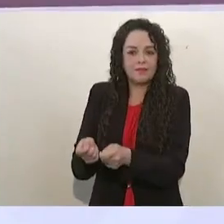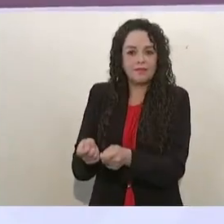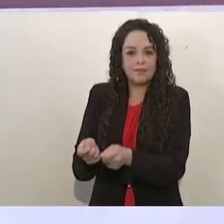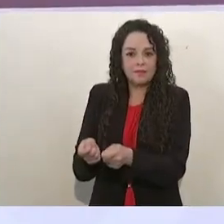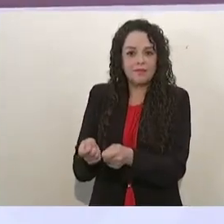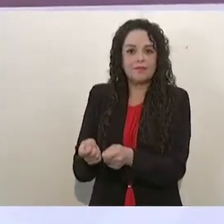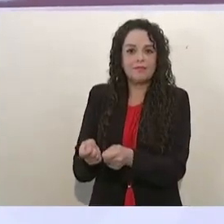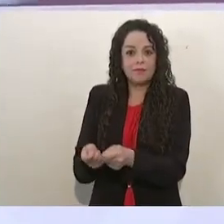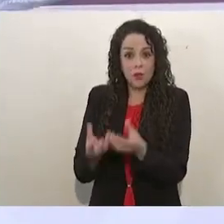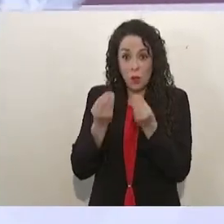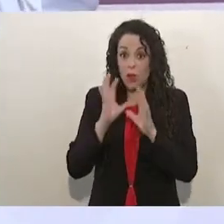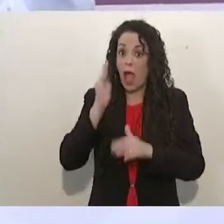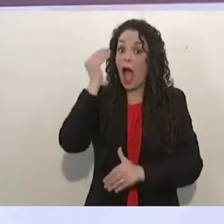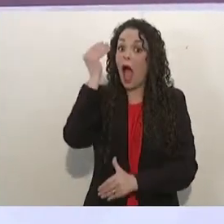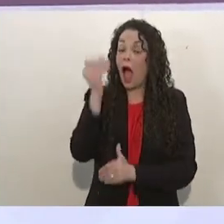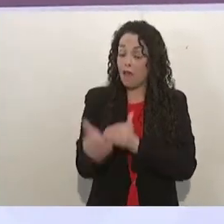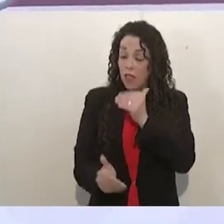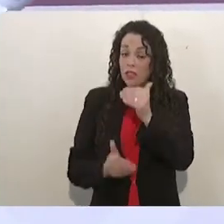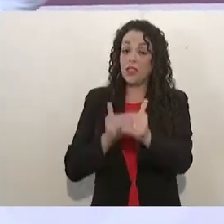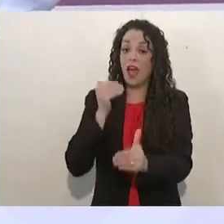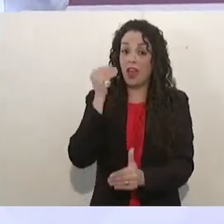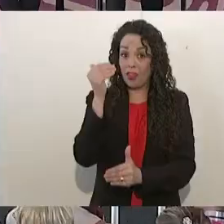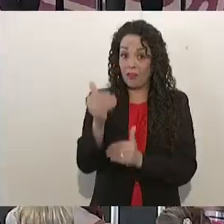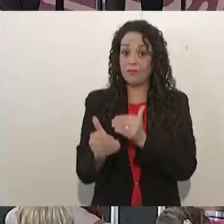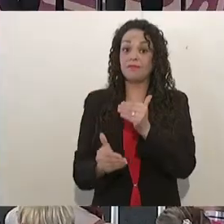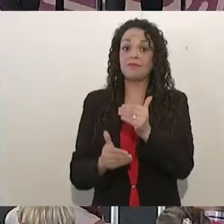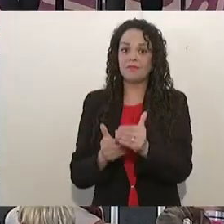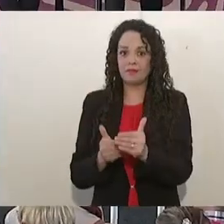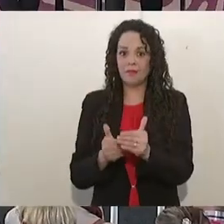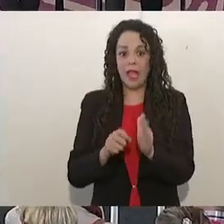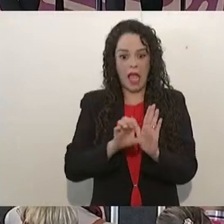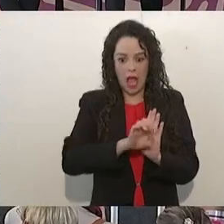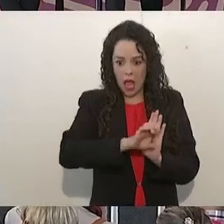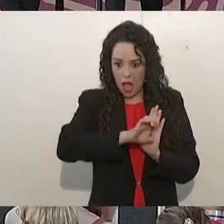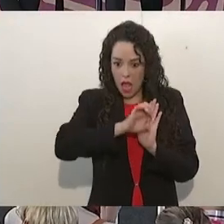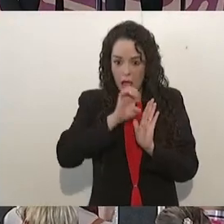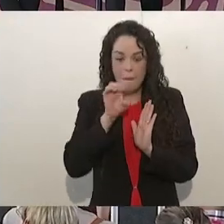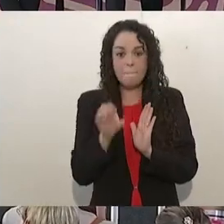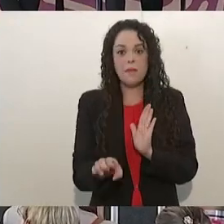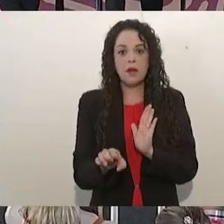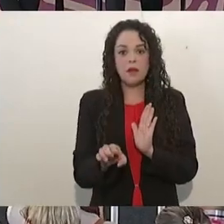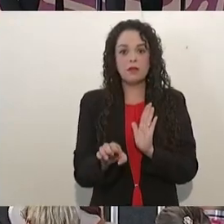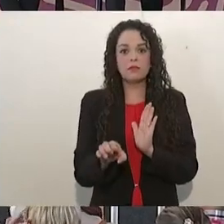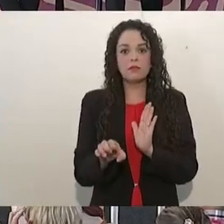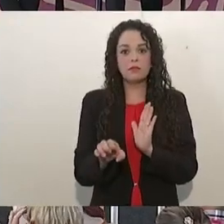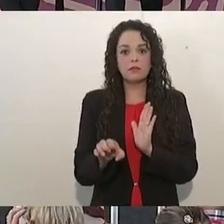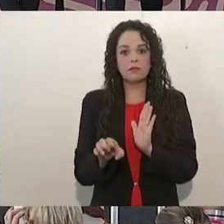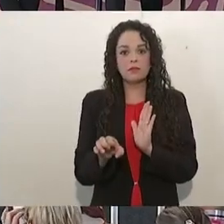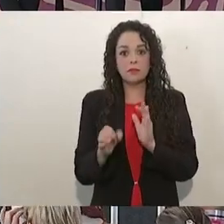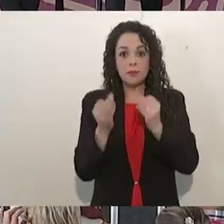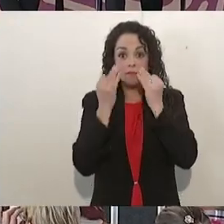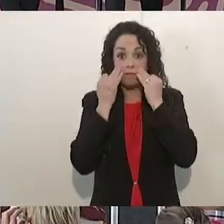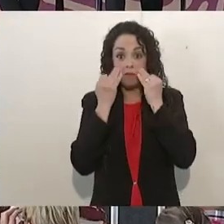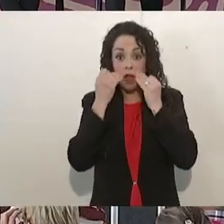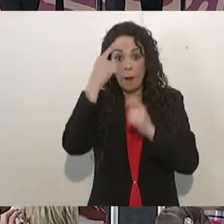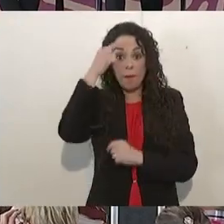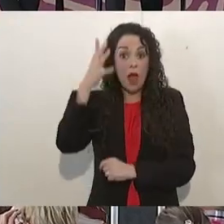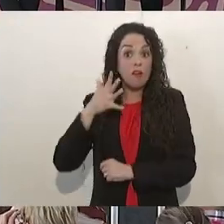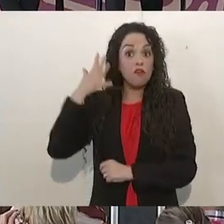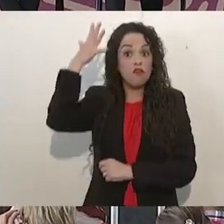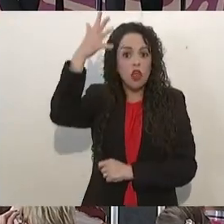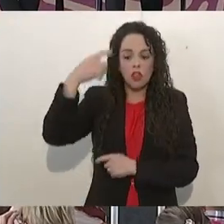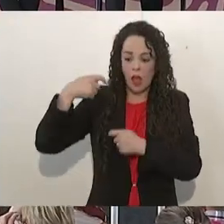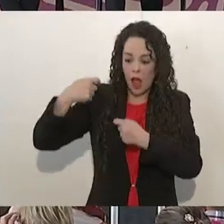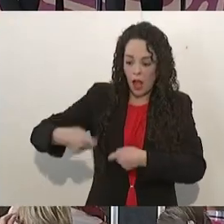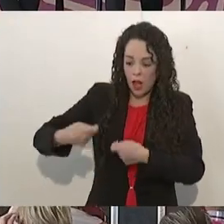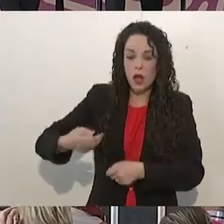hemos avanzado, queda el ejemplo para las generaciones futuras, nuestros